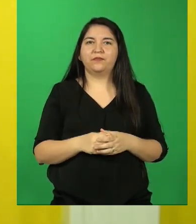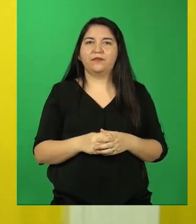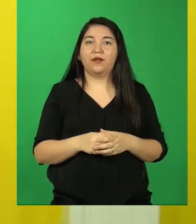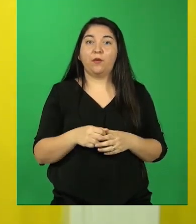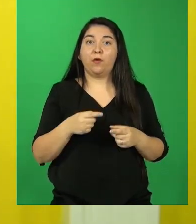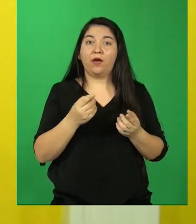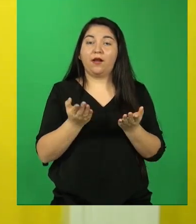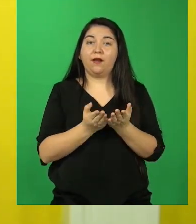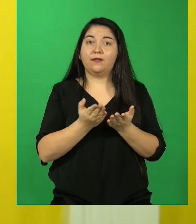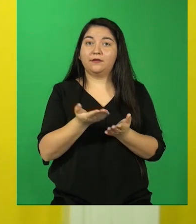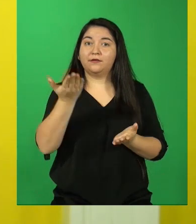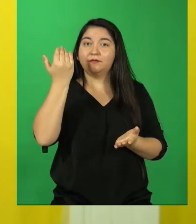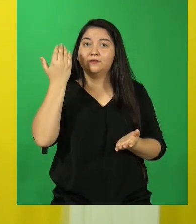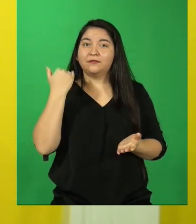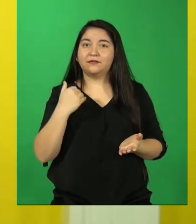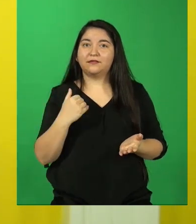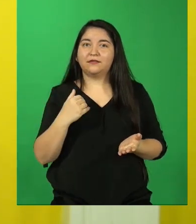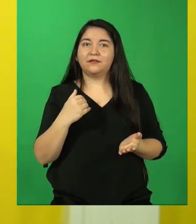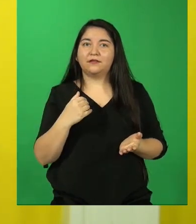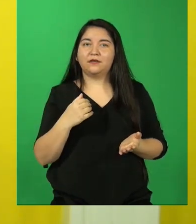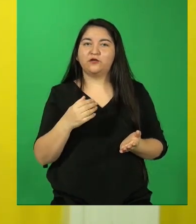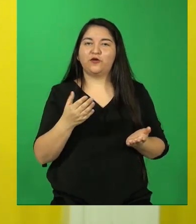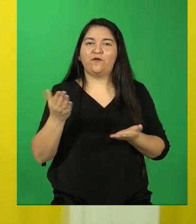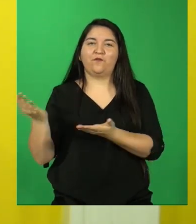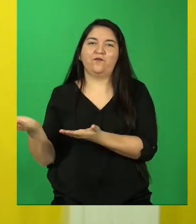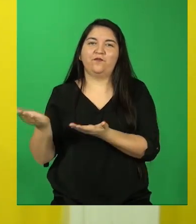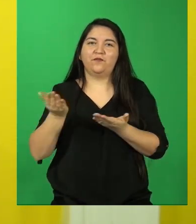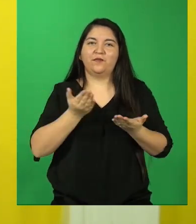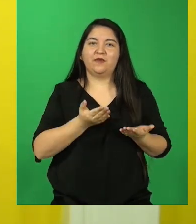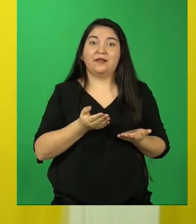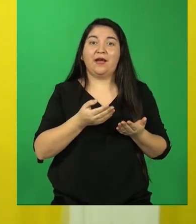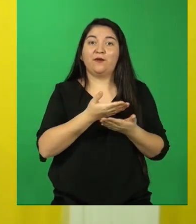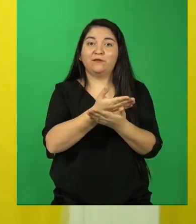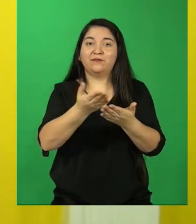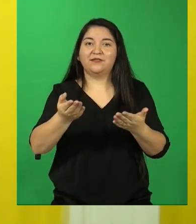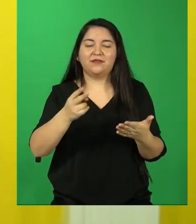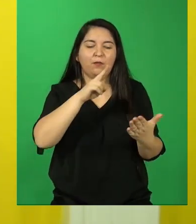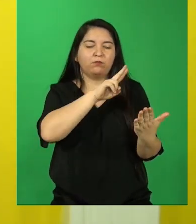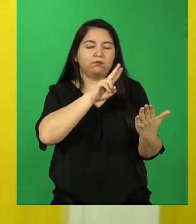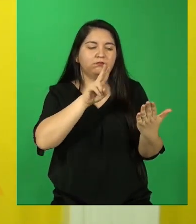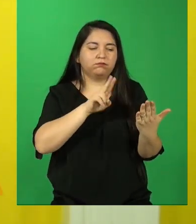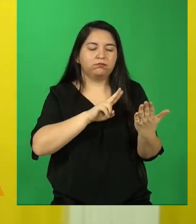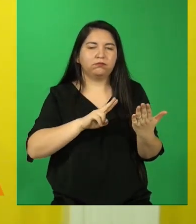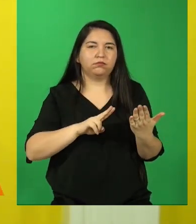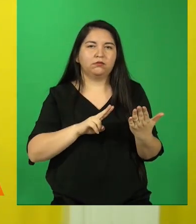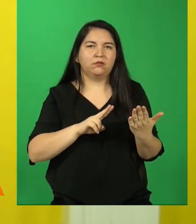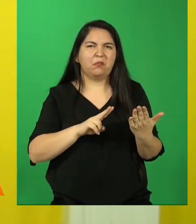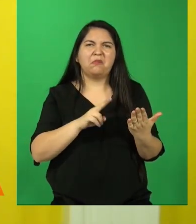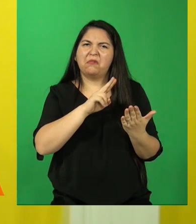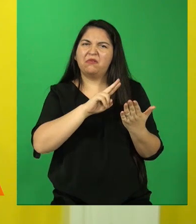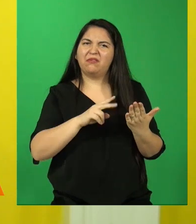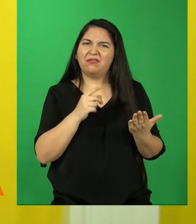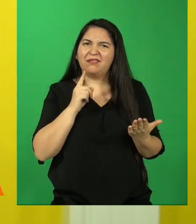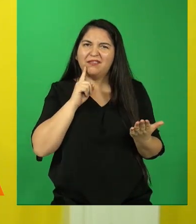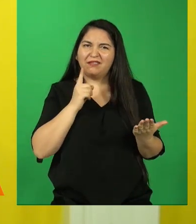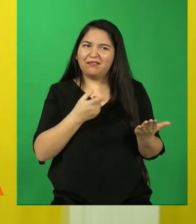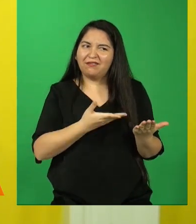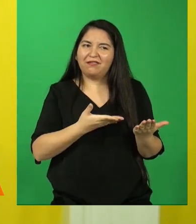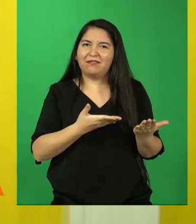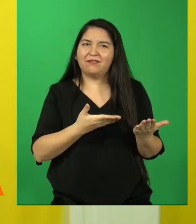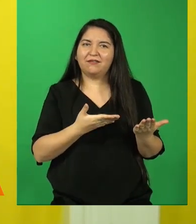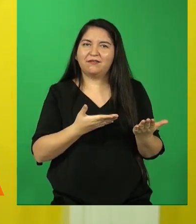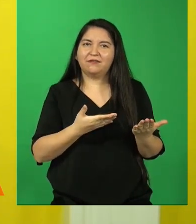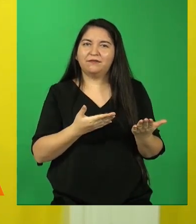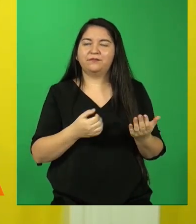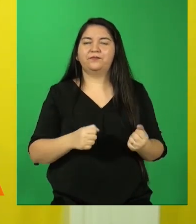las clases anteriores, los voy a invitar a leer. ¿Qué van a leer ahora? ¿Qué les voy a